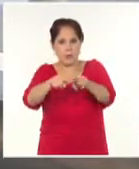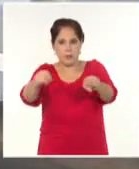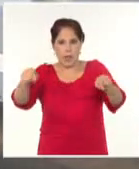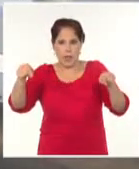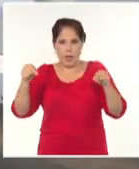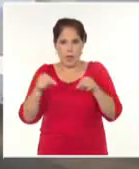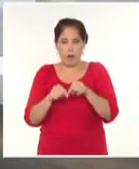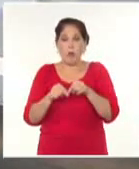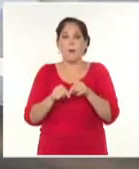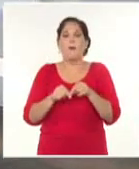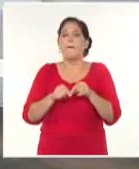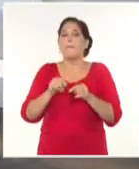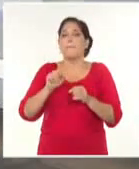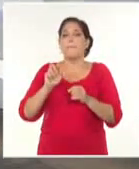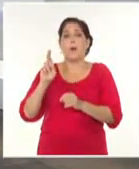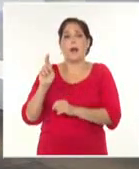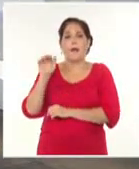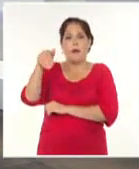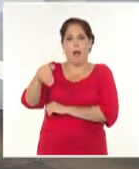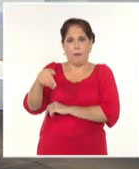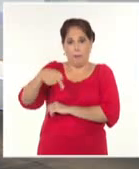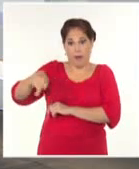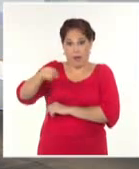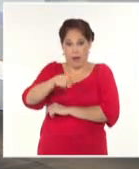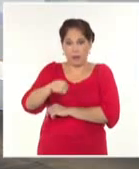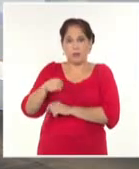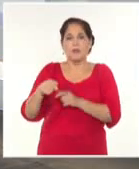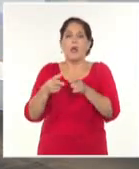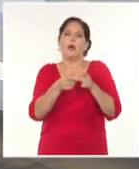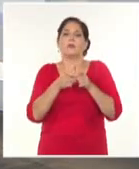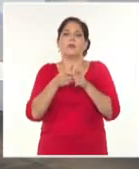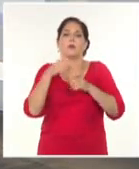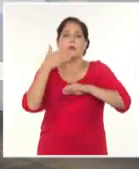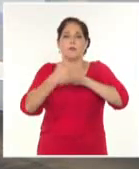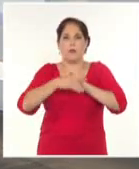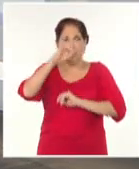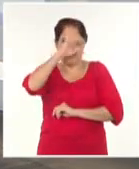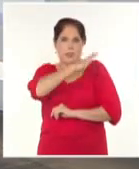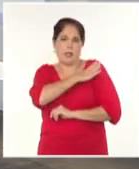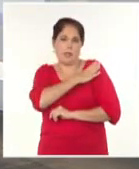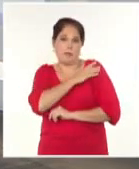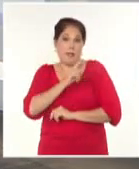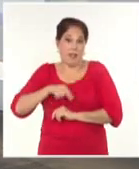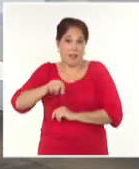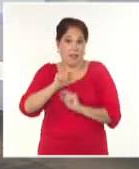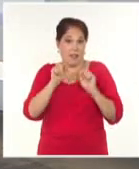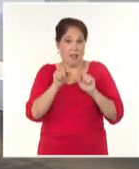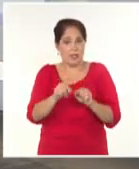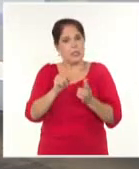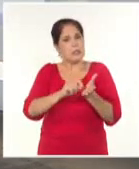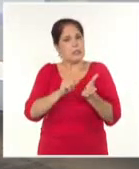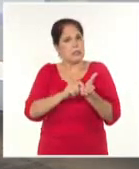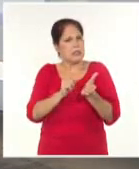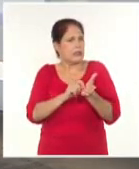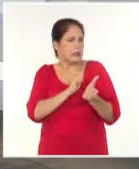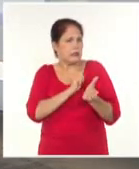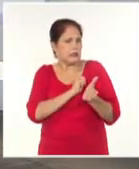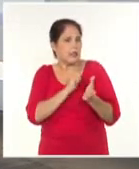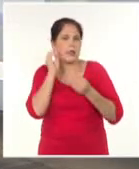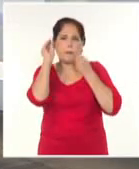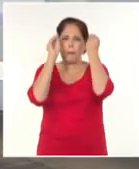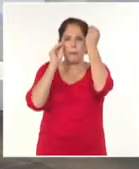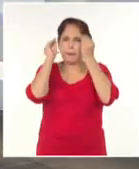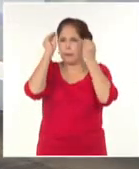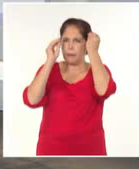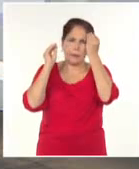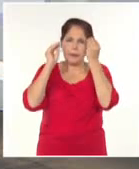del Pabellón Cuba. Convocada por la Asociación Hermanos Saiz y el Instituto Juan Marinelo, la cita propicia la reflexión en